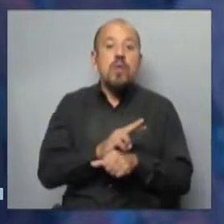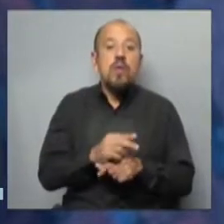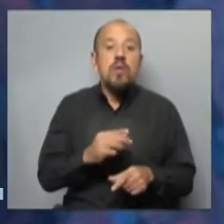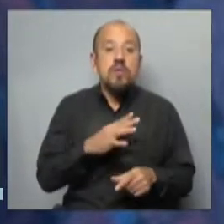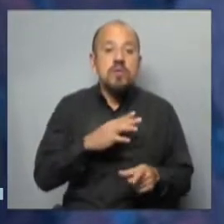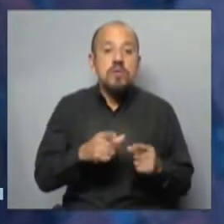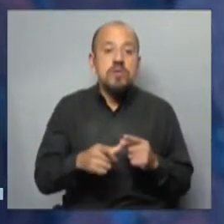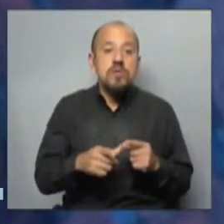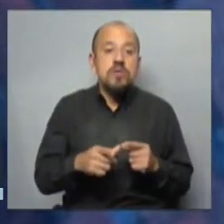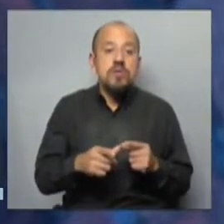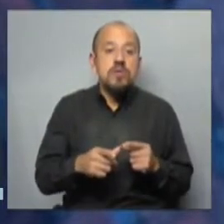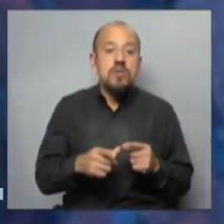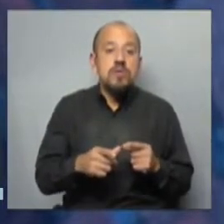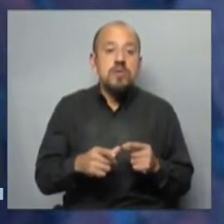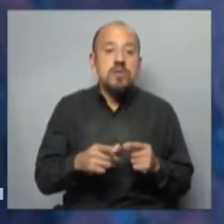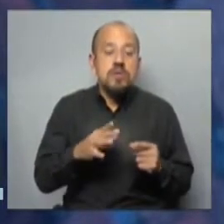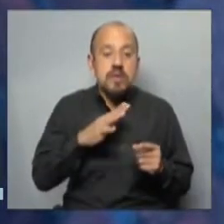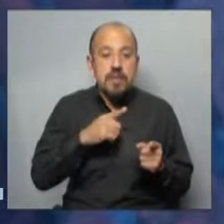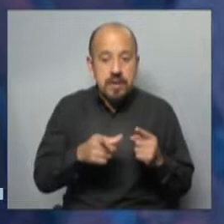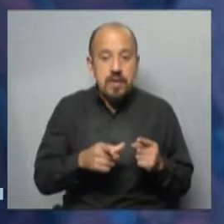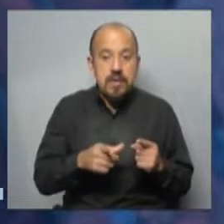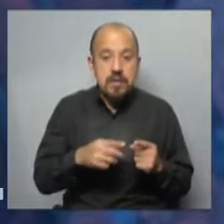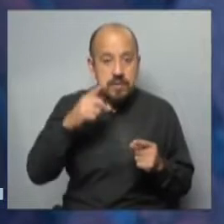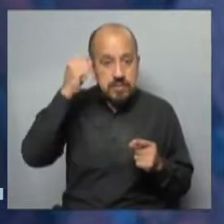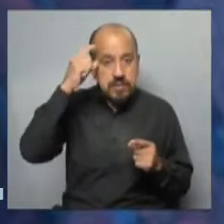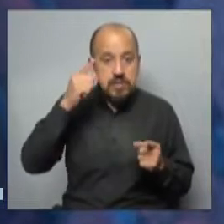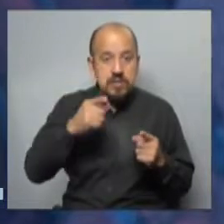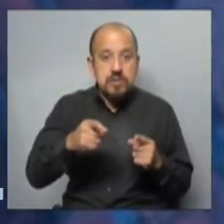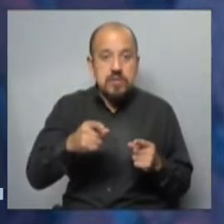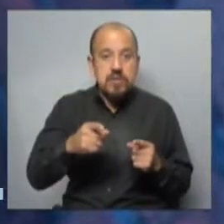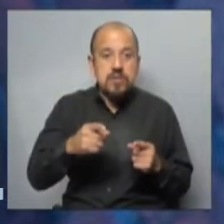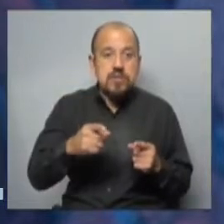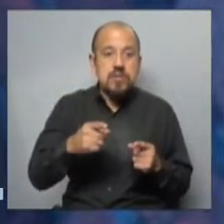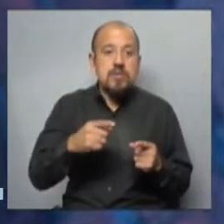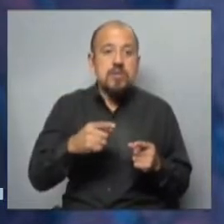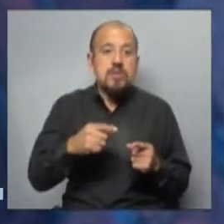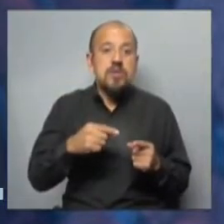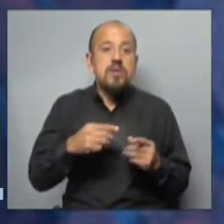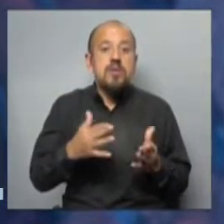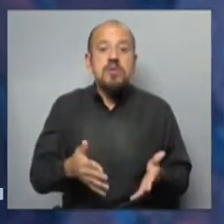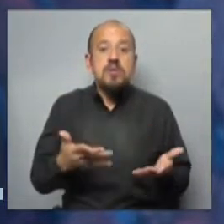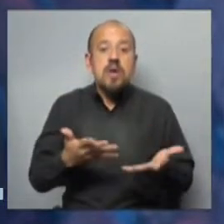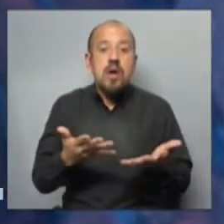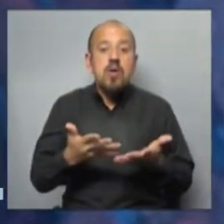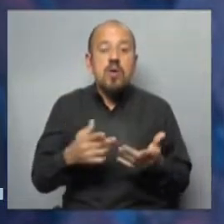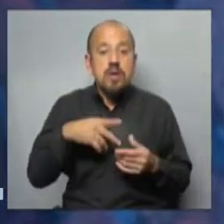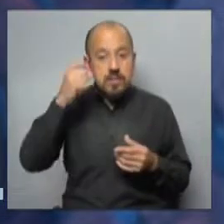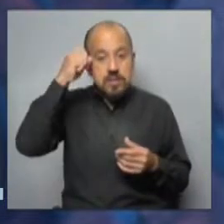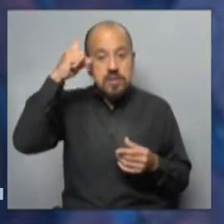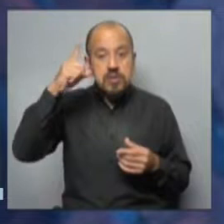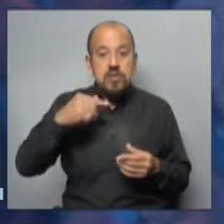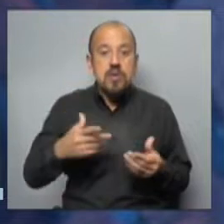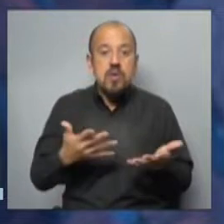que estar capacitados esos asistentes personales recién ahora se están capacitando